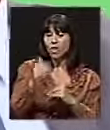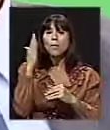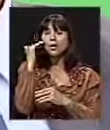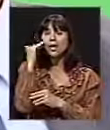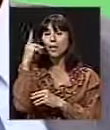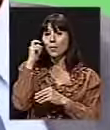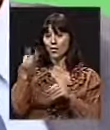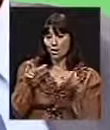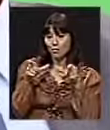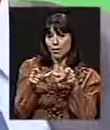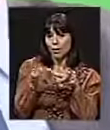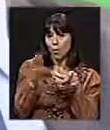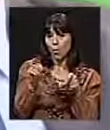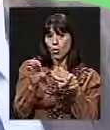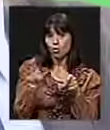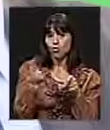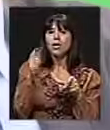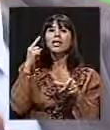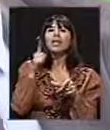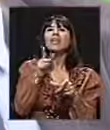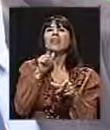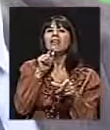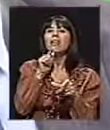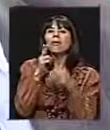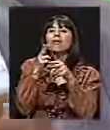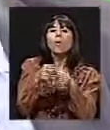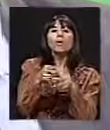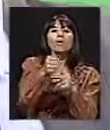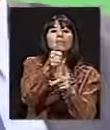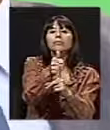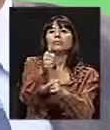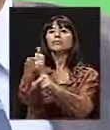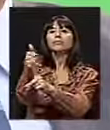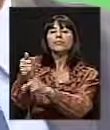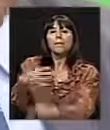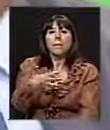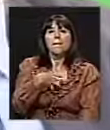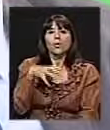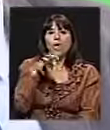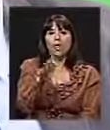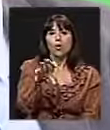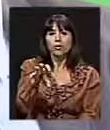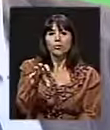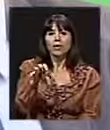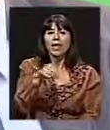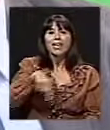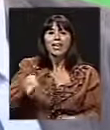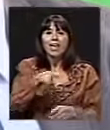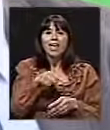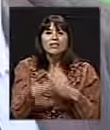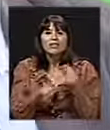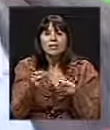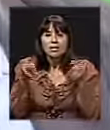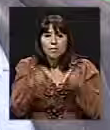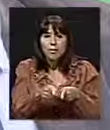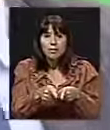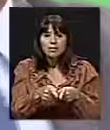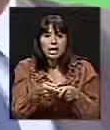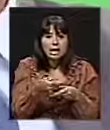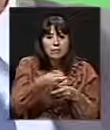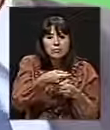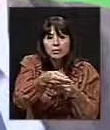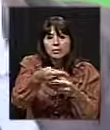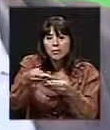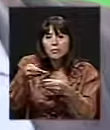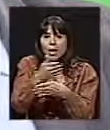al portador. Son bonos al portador que se trasiegan en el buen sentido de la palabra entre los